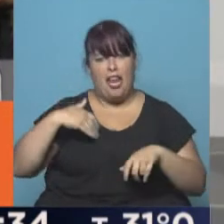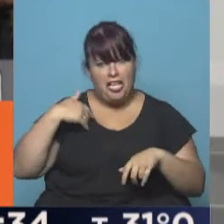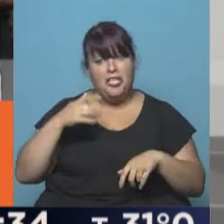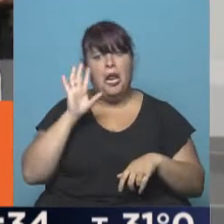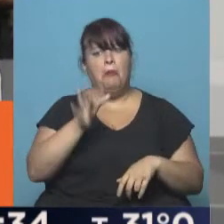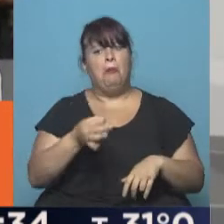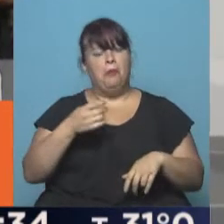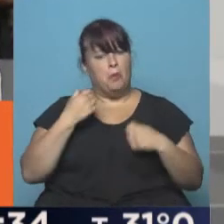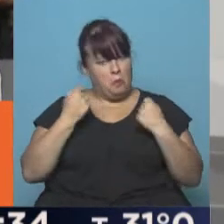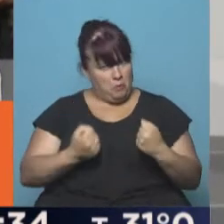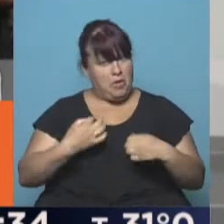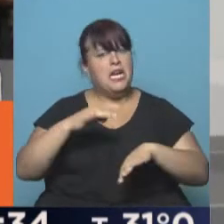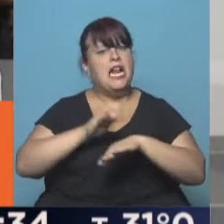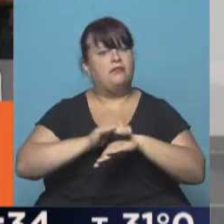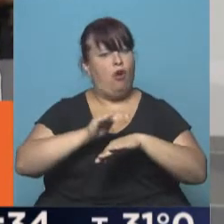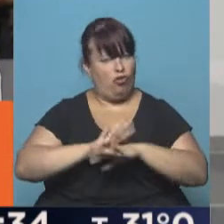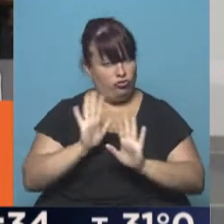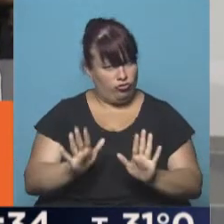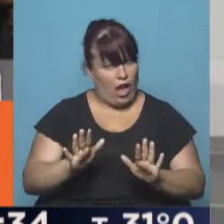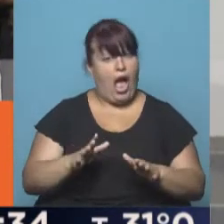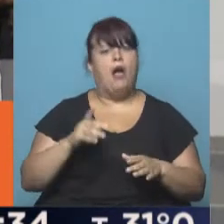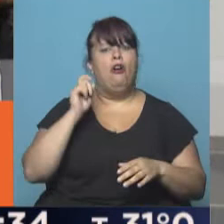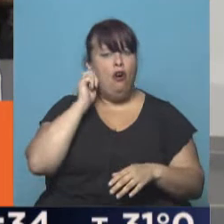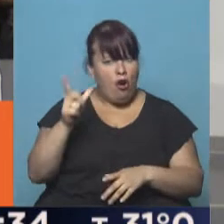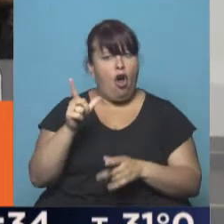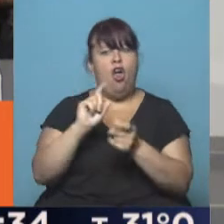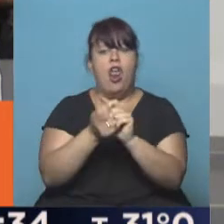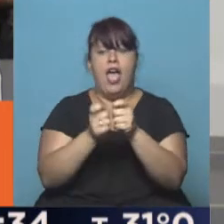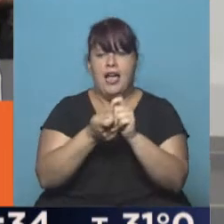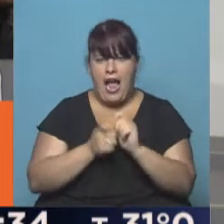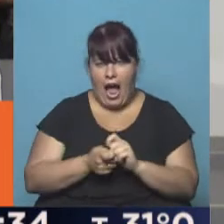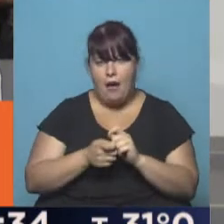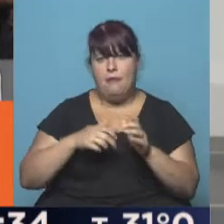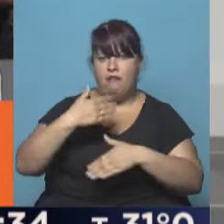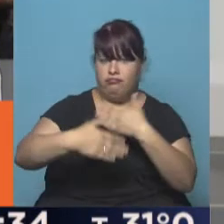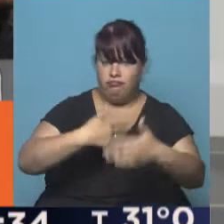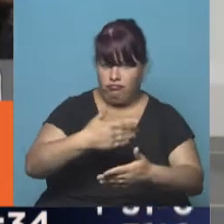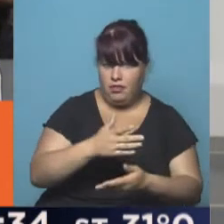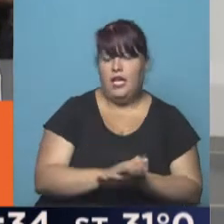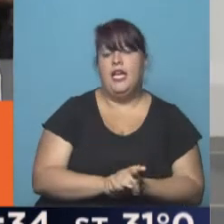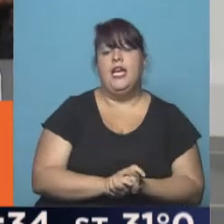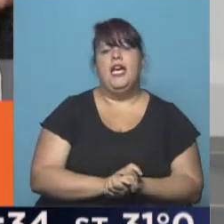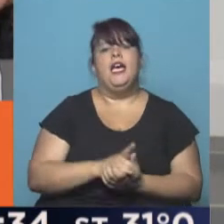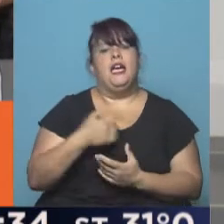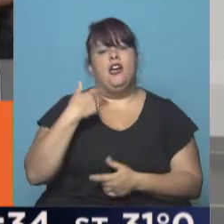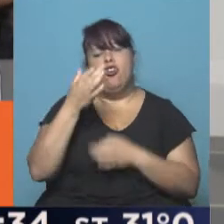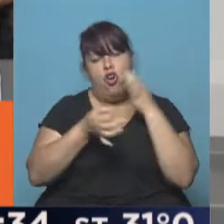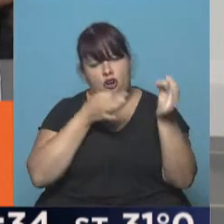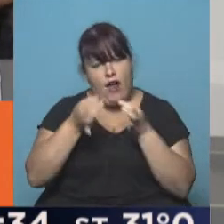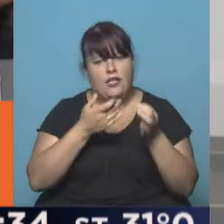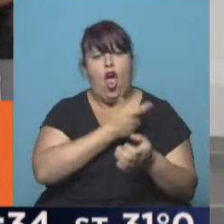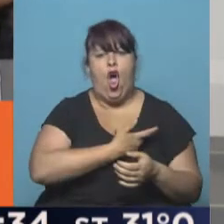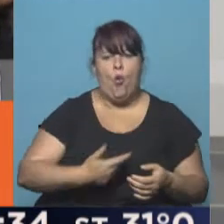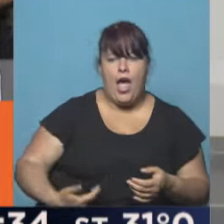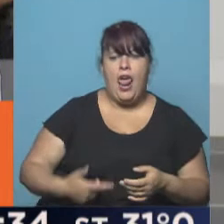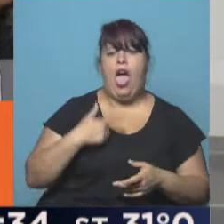una enorme responsabilidad, ha podido corregir el rumbo de las cosas. Hemos conversado con los